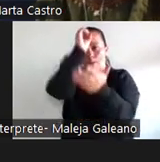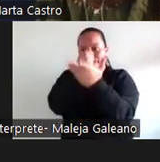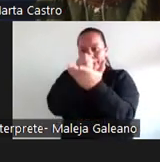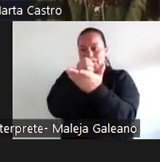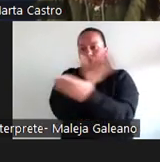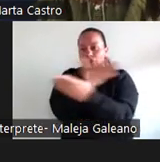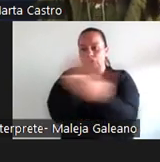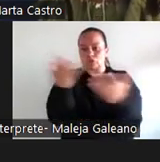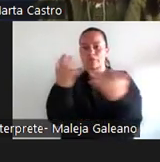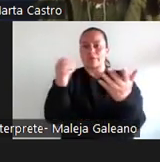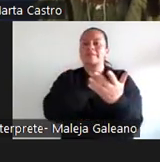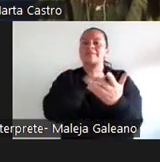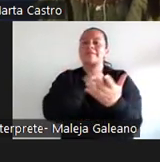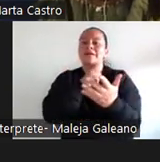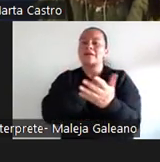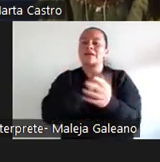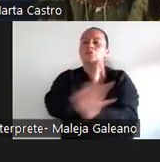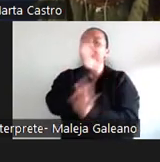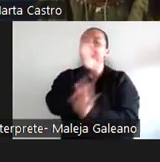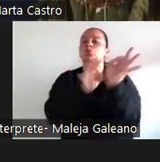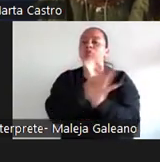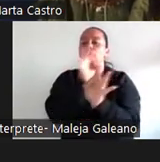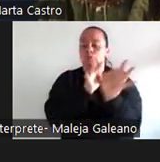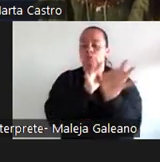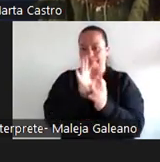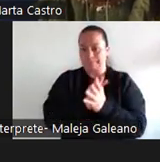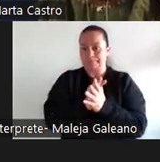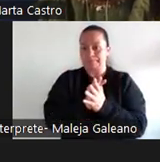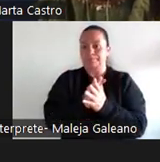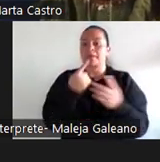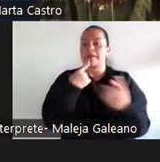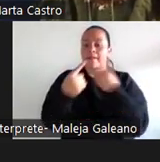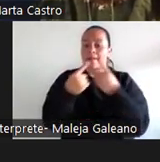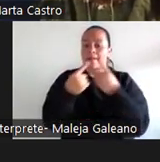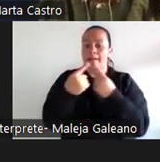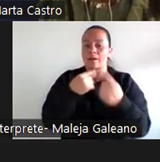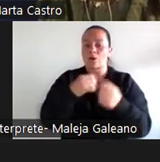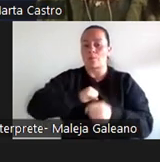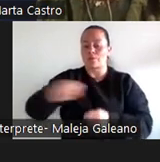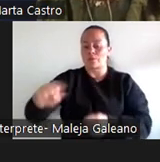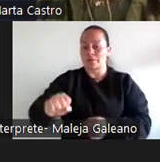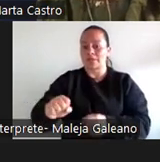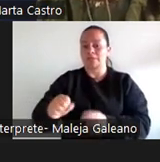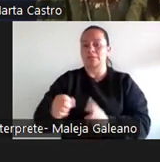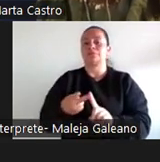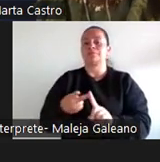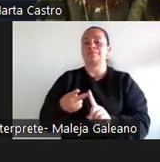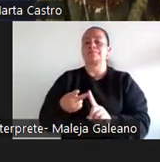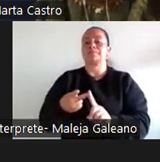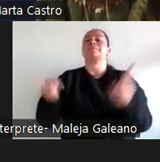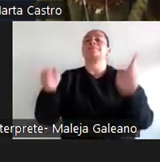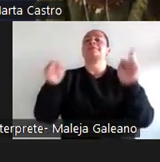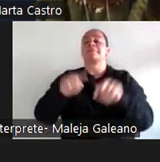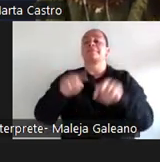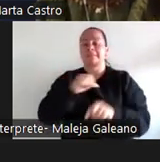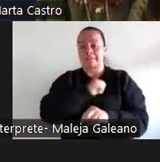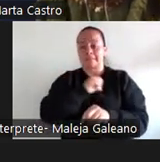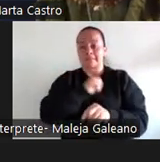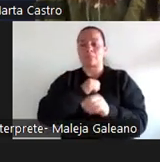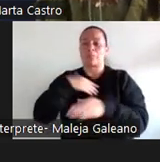alcance del derecho al cuidado ya estamos hablando del cuidado como derecho Así que estamos